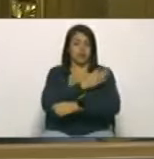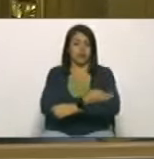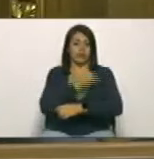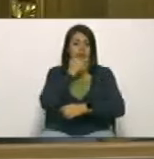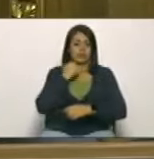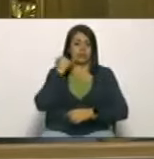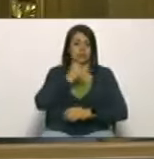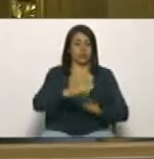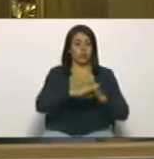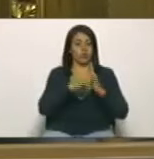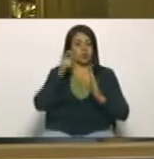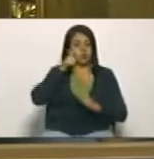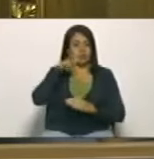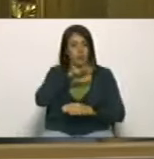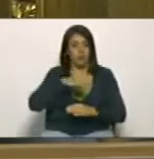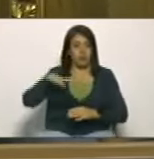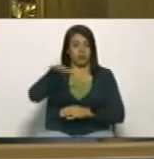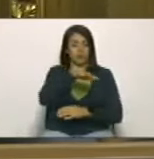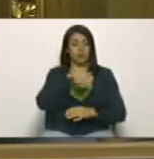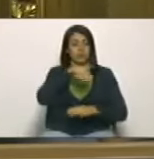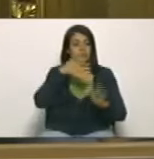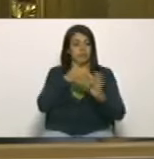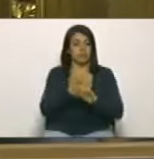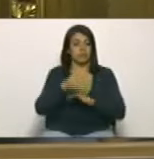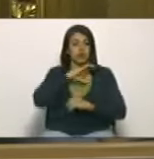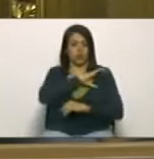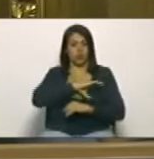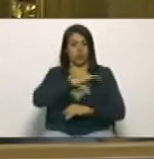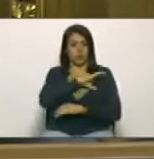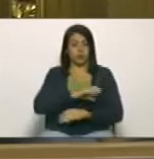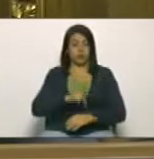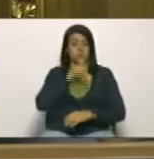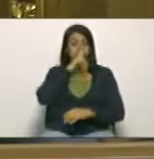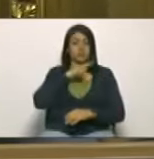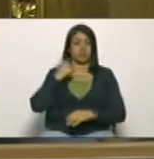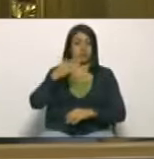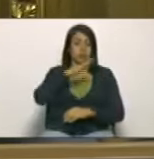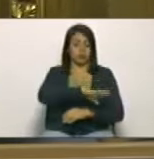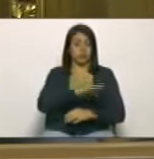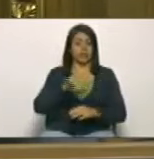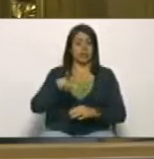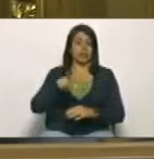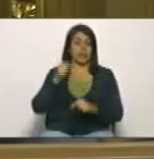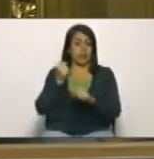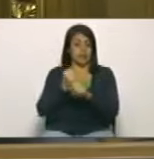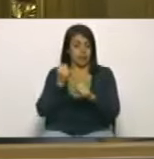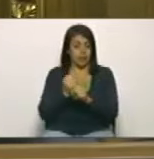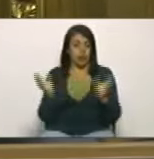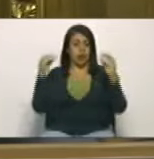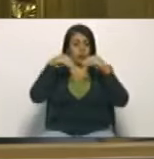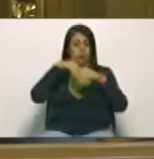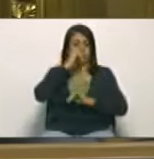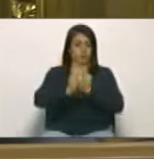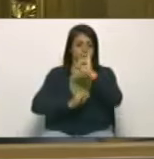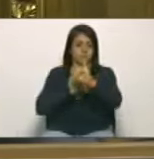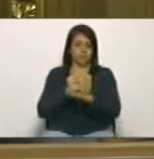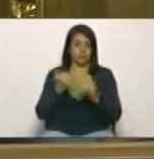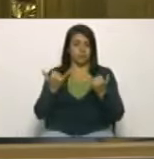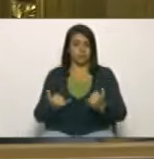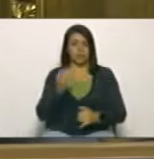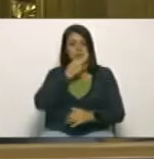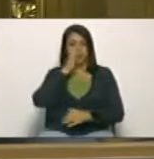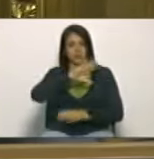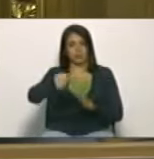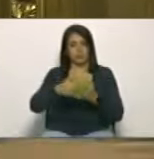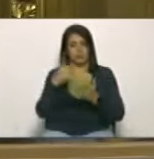Israel contra el pueblo palestino, constituyendo la comisión de un genocidio y vulnerando los tratados internacionales vigentes para la